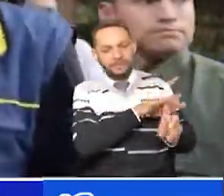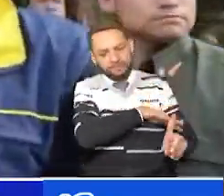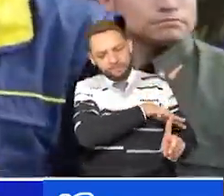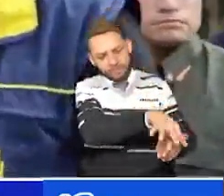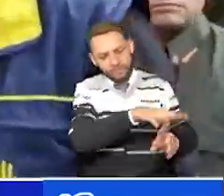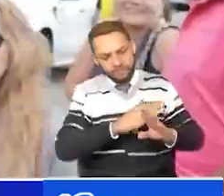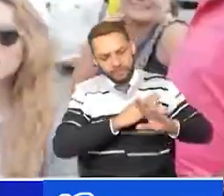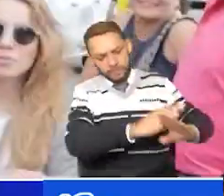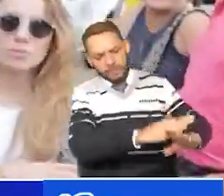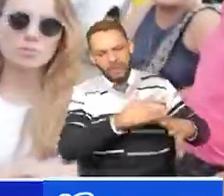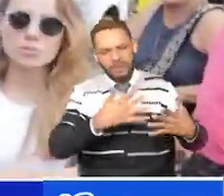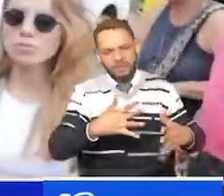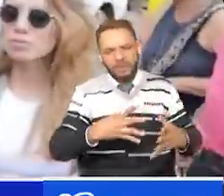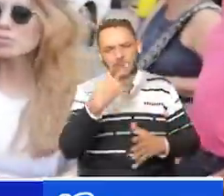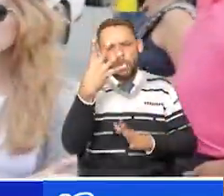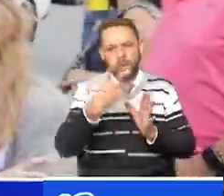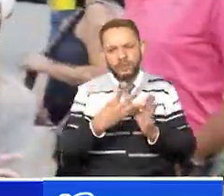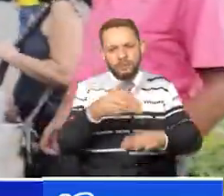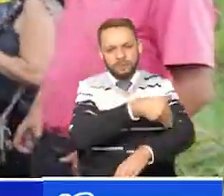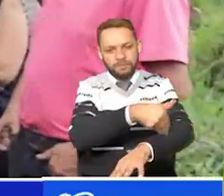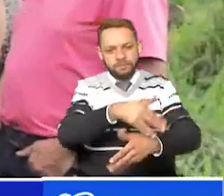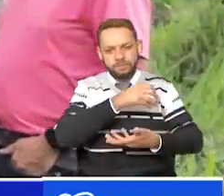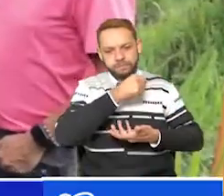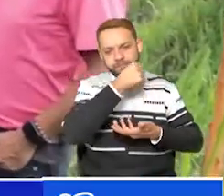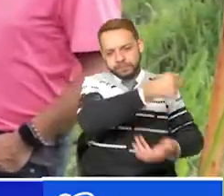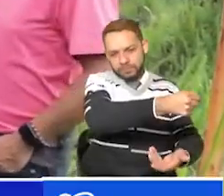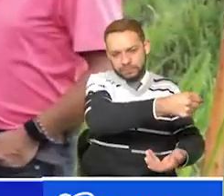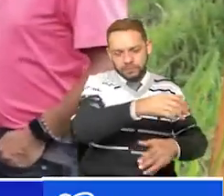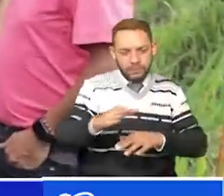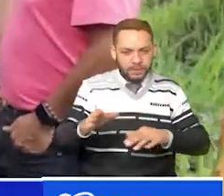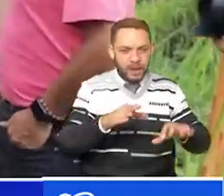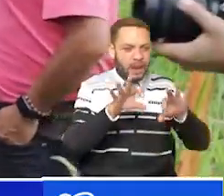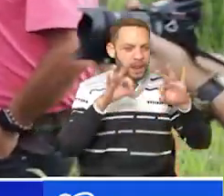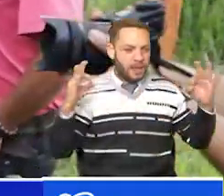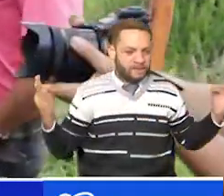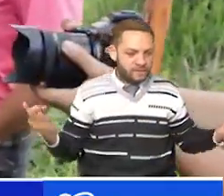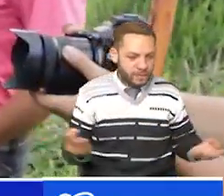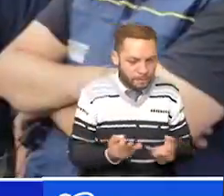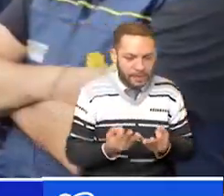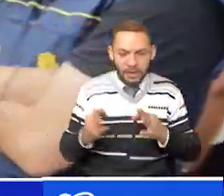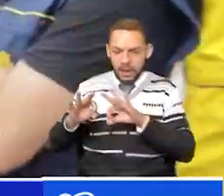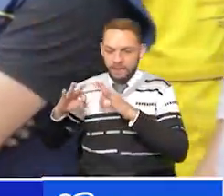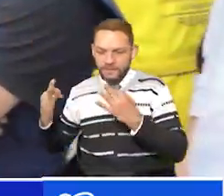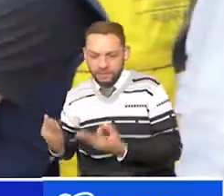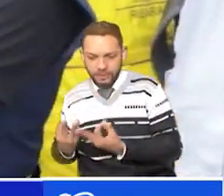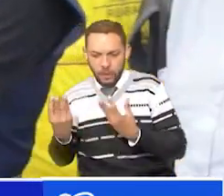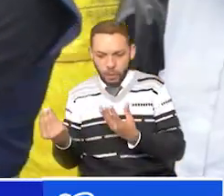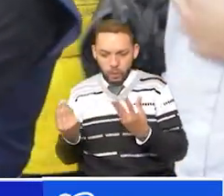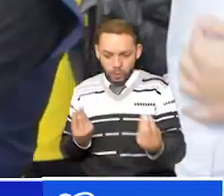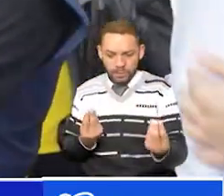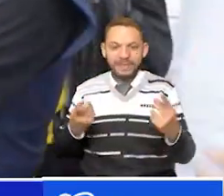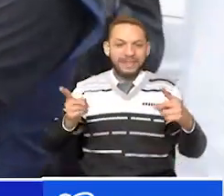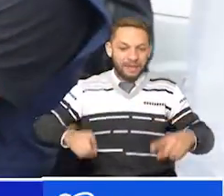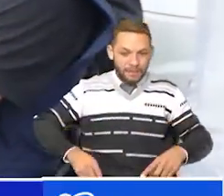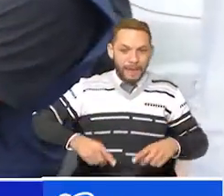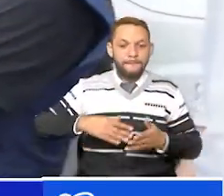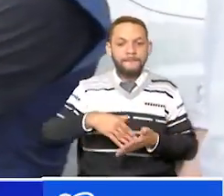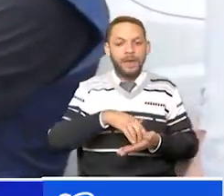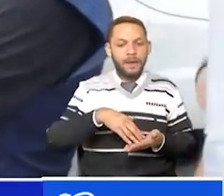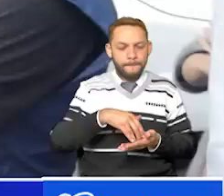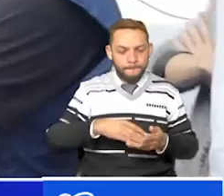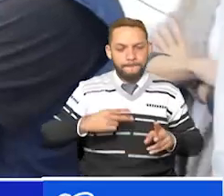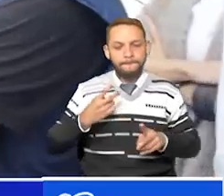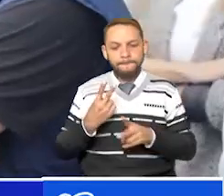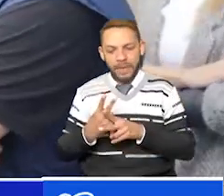que podrían superar los 4,000 millones de pesos además las familias de dules y senderos de la hermosa que también están en riesgo serán